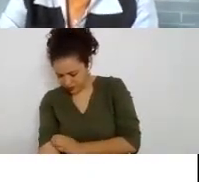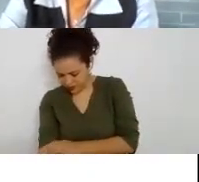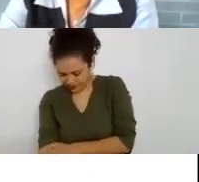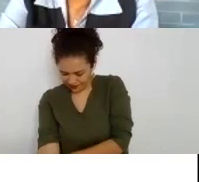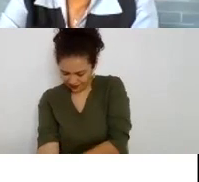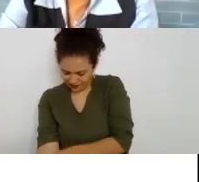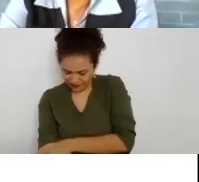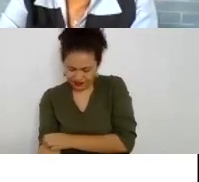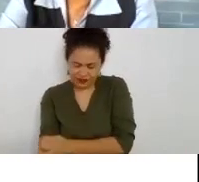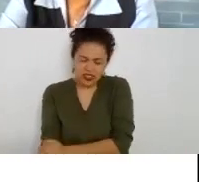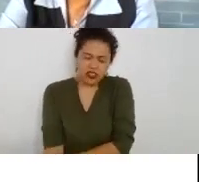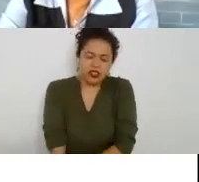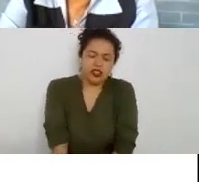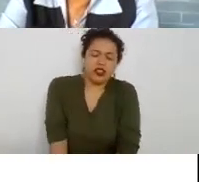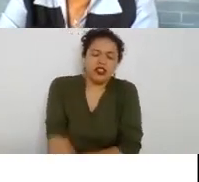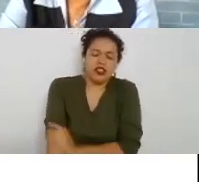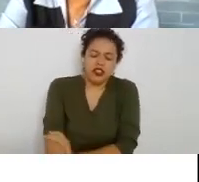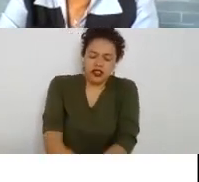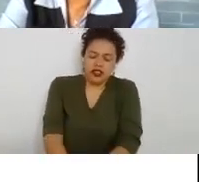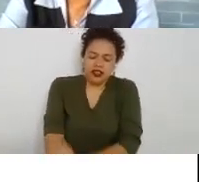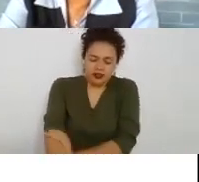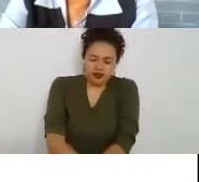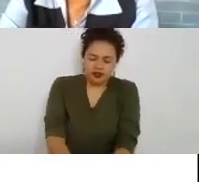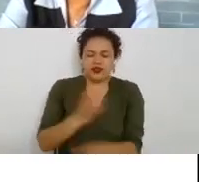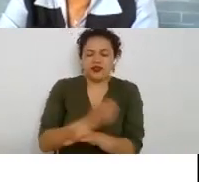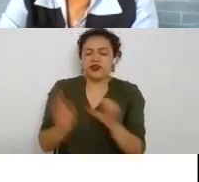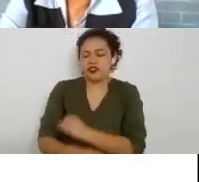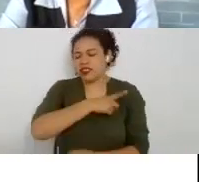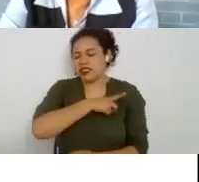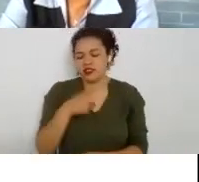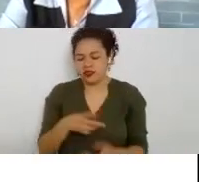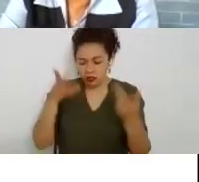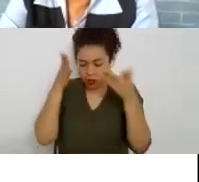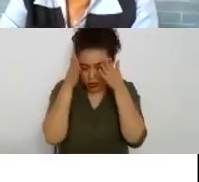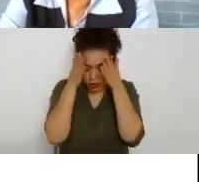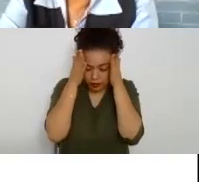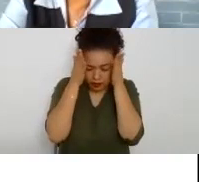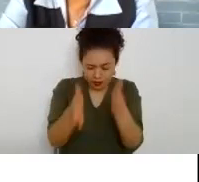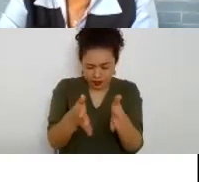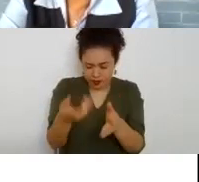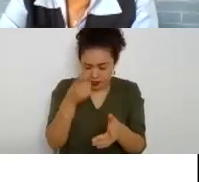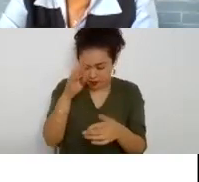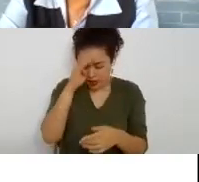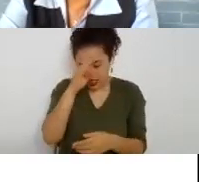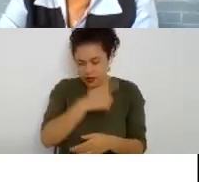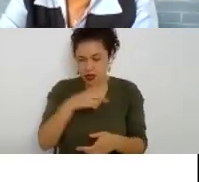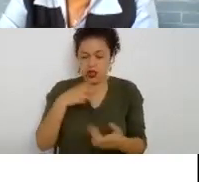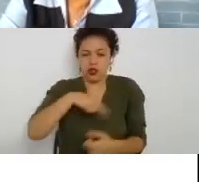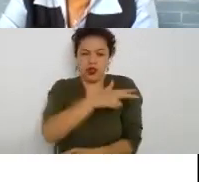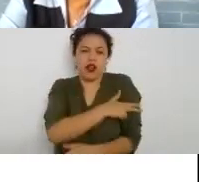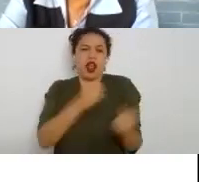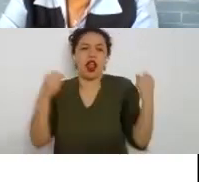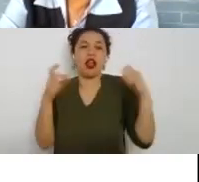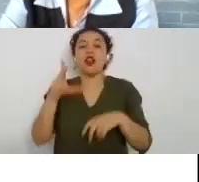debemos de tomar en cuenta, sí. Recordemos que tampoco somos héroes, les repito, y no pretendemos serlo, ¿de acuerdo? Si yo